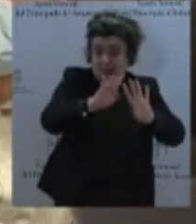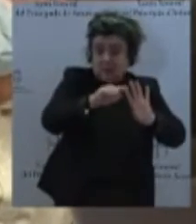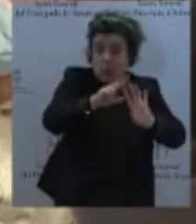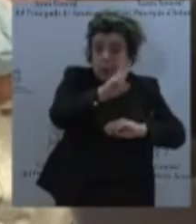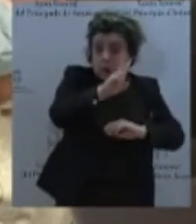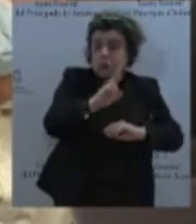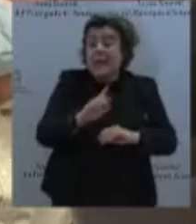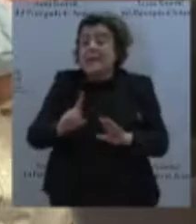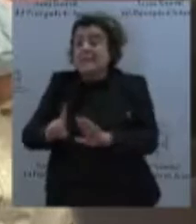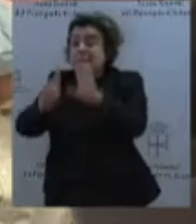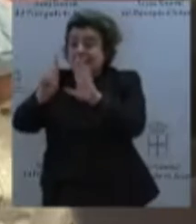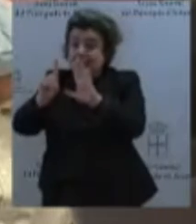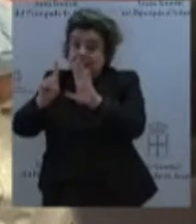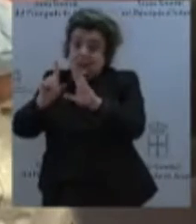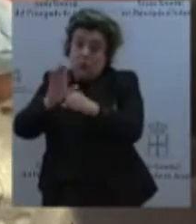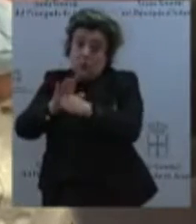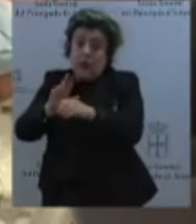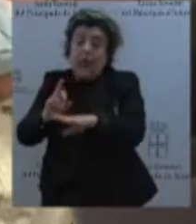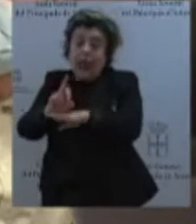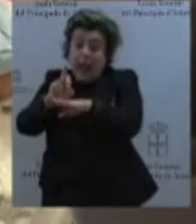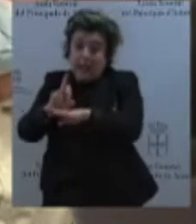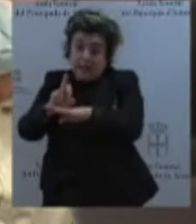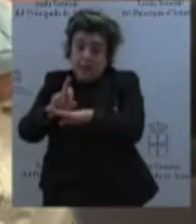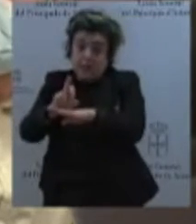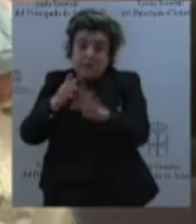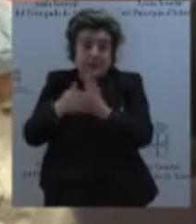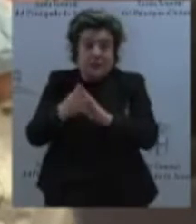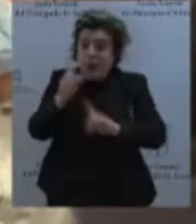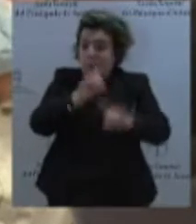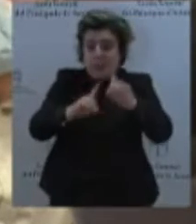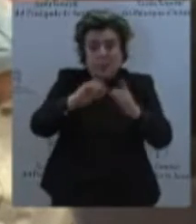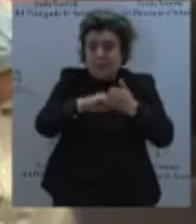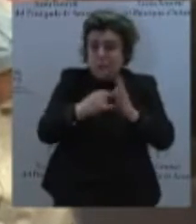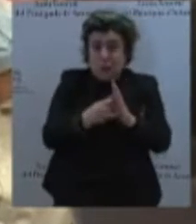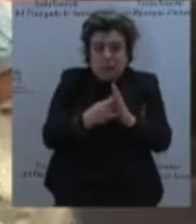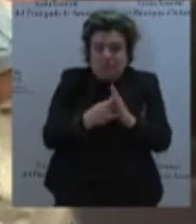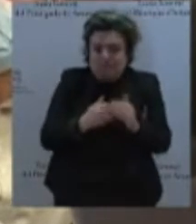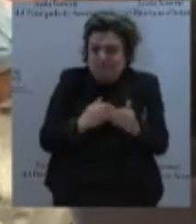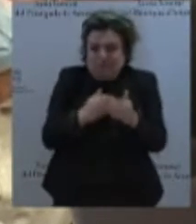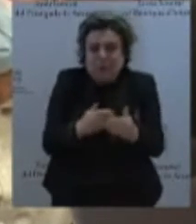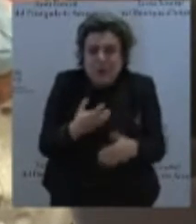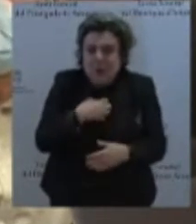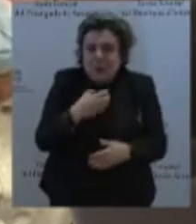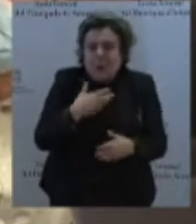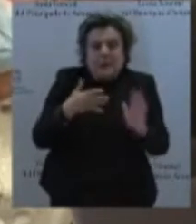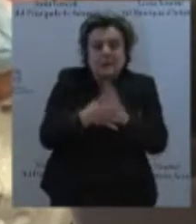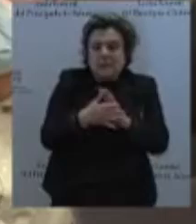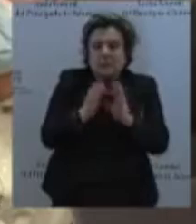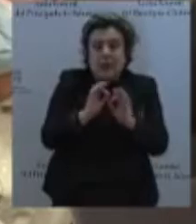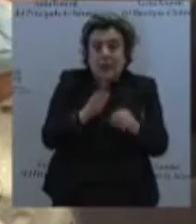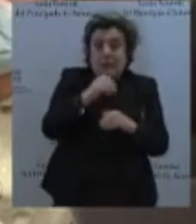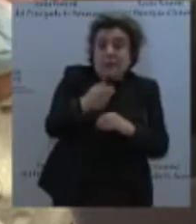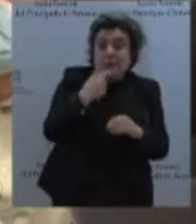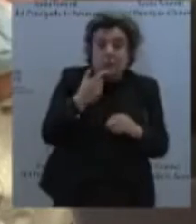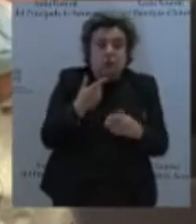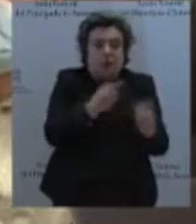cuya solución consideramos inaplazable y que tiene su colofón en la carencia de recursos para la rehabilitación de las personas que sufren daño neurológico en